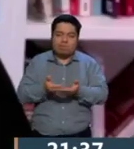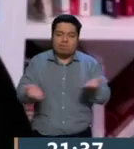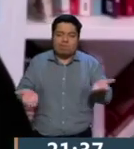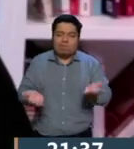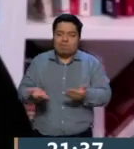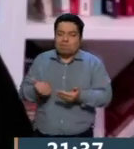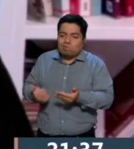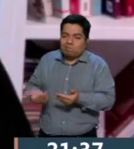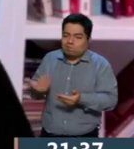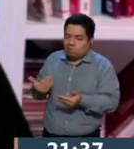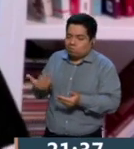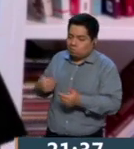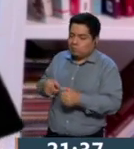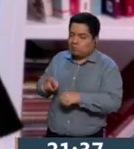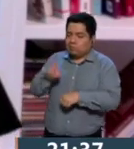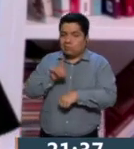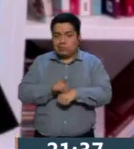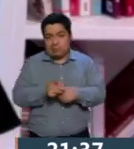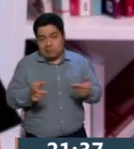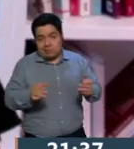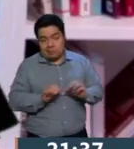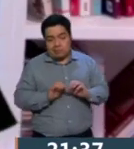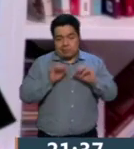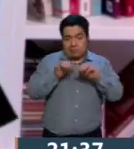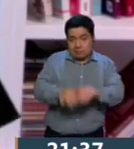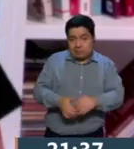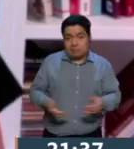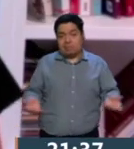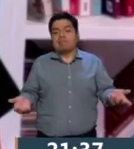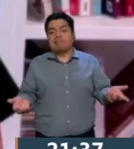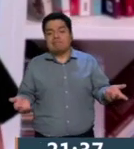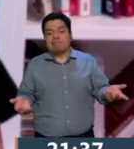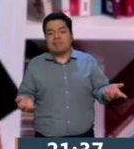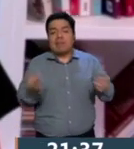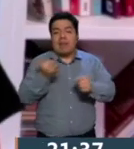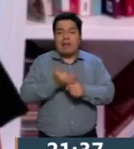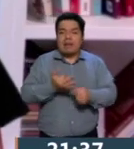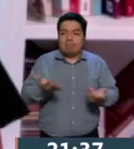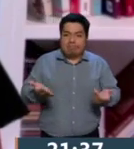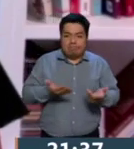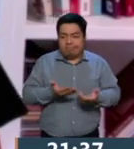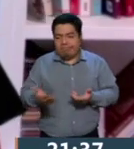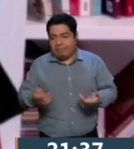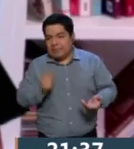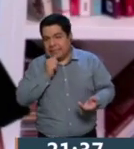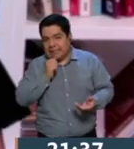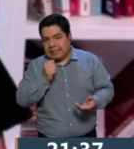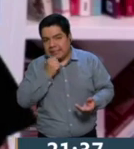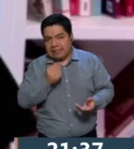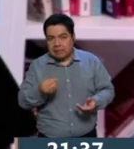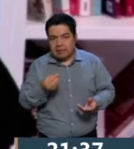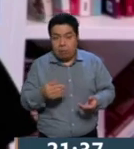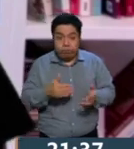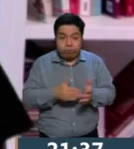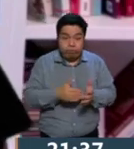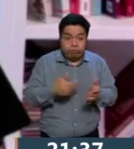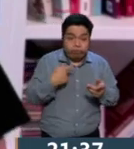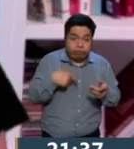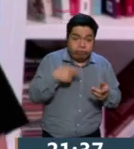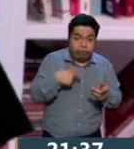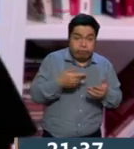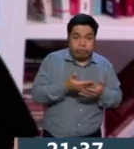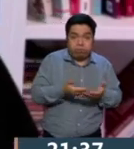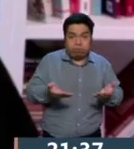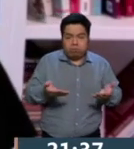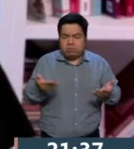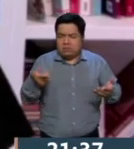los últimos días de que tenían para registrarse y entonces, pues un número que no tenían todavía previsto de miles de personas